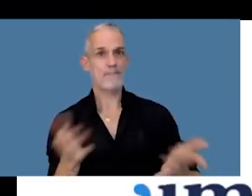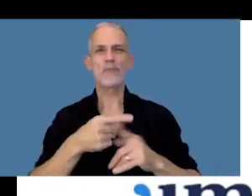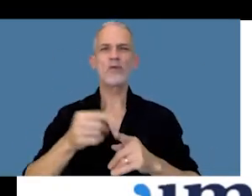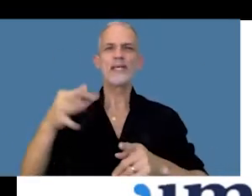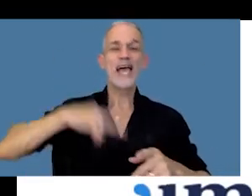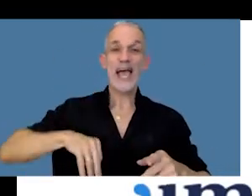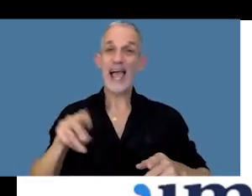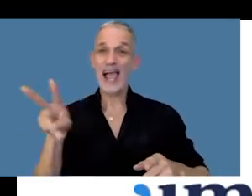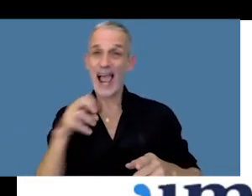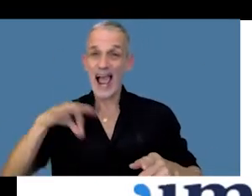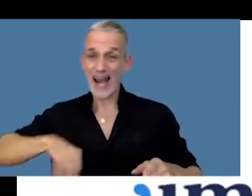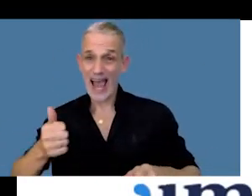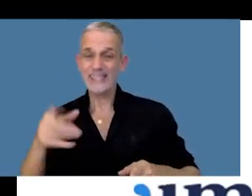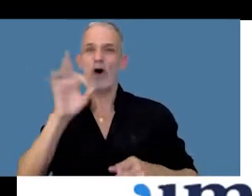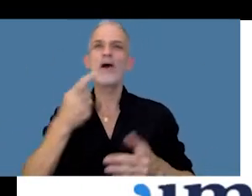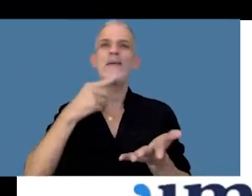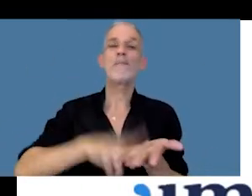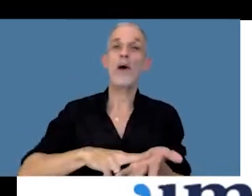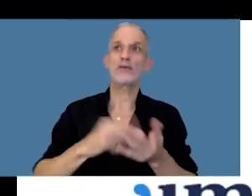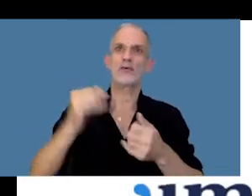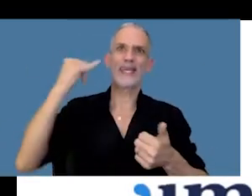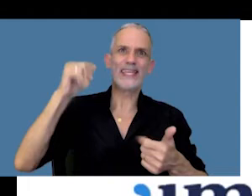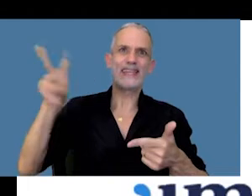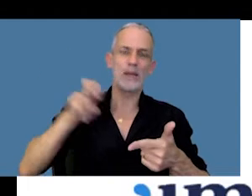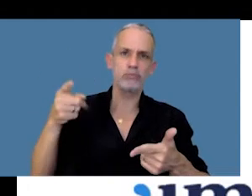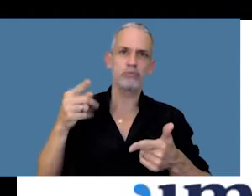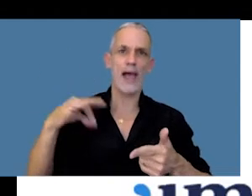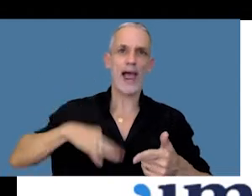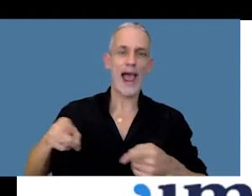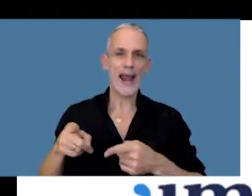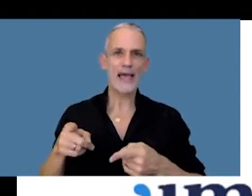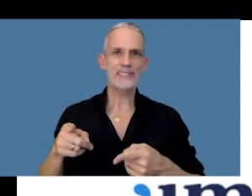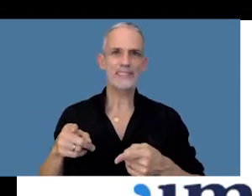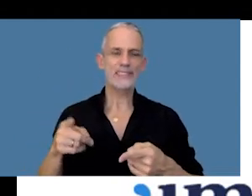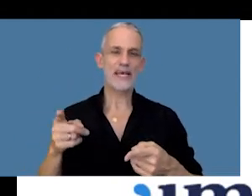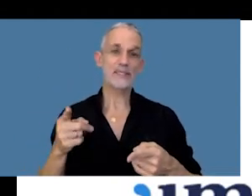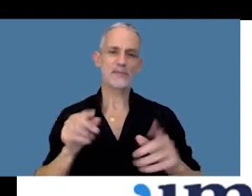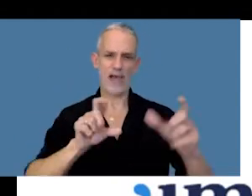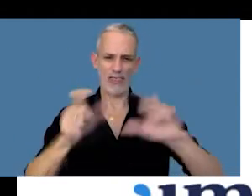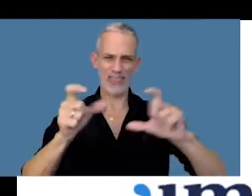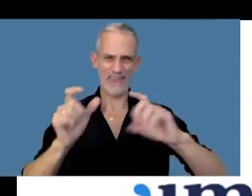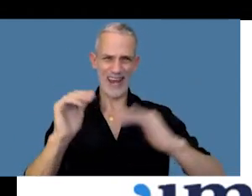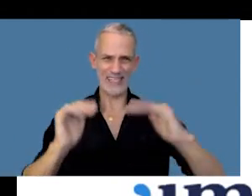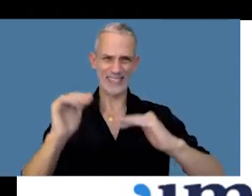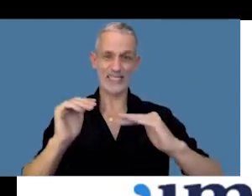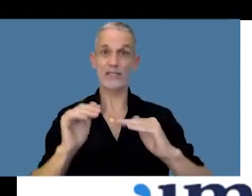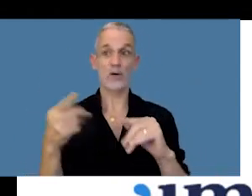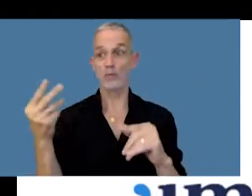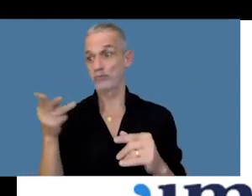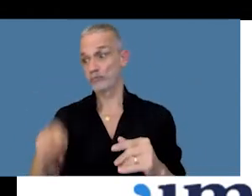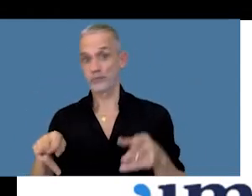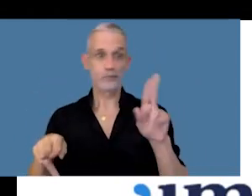ganancias o el impuesto sobre la renta sobre esas ganancias queda un margen. O sea que conviven, en ese